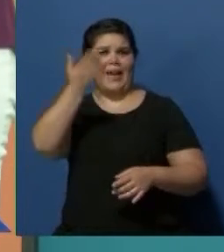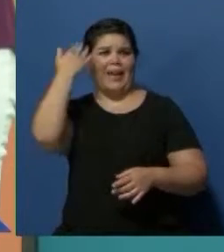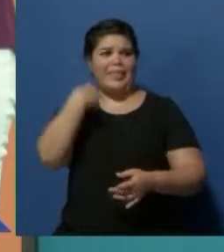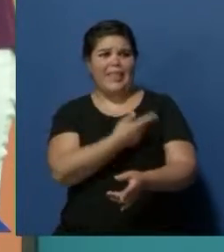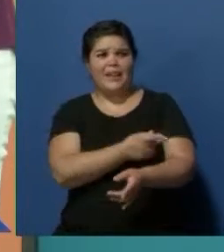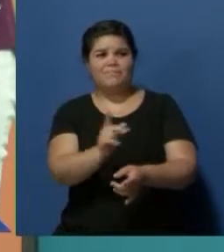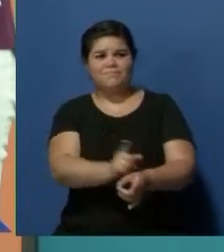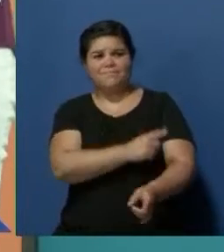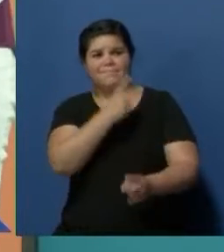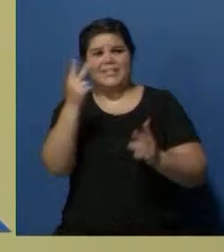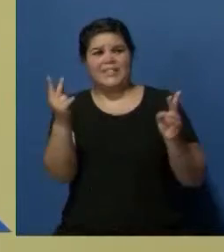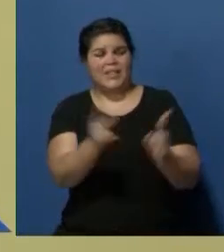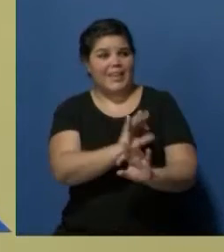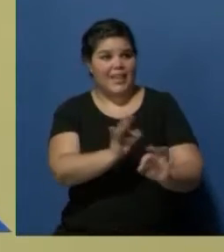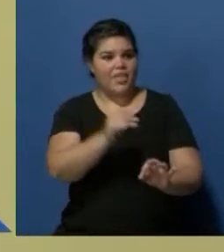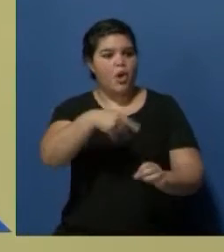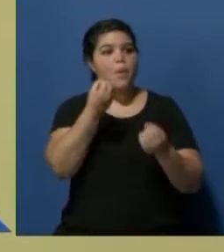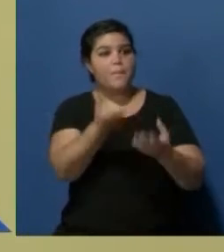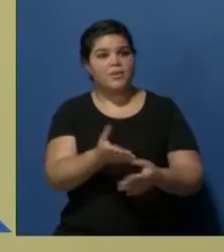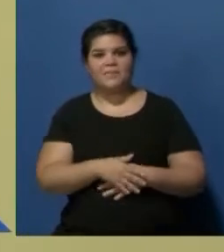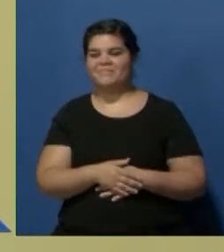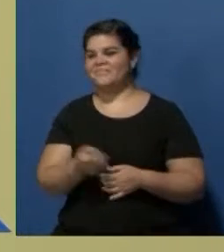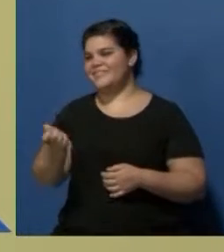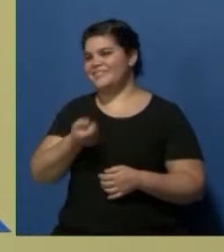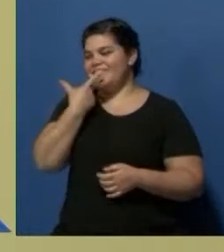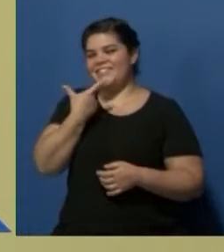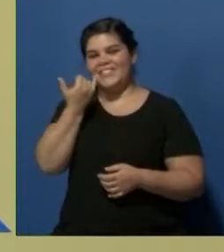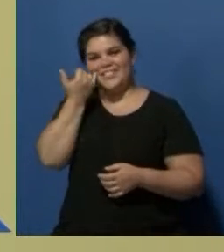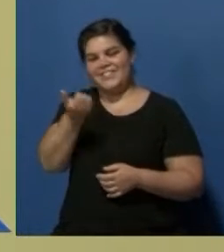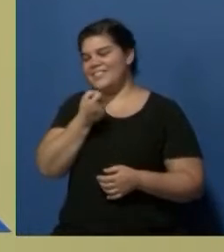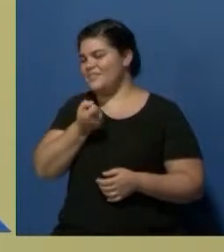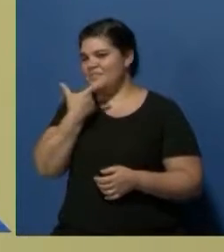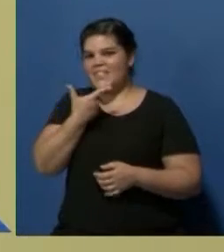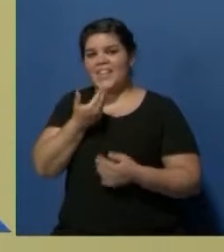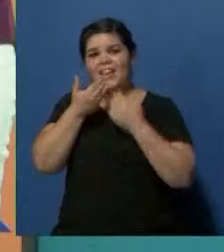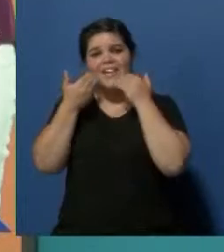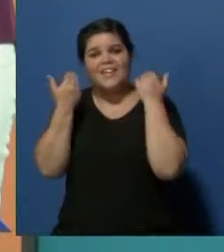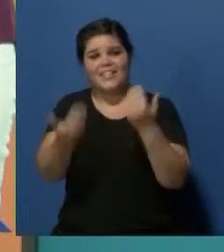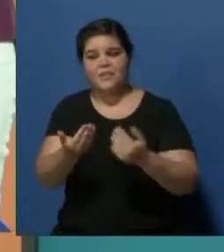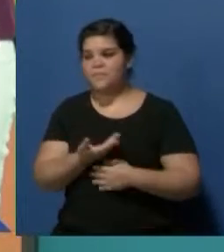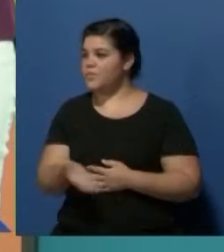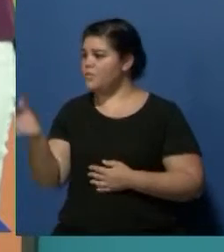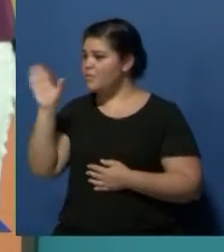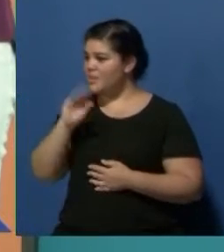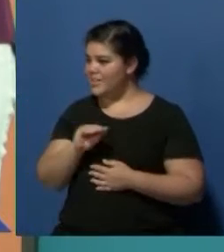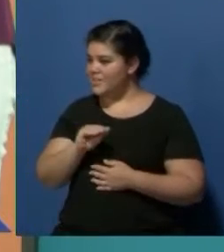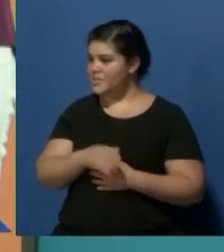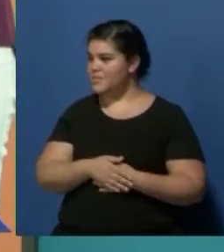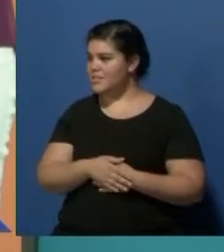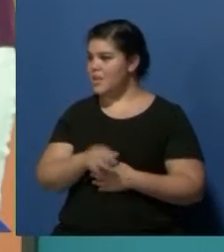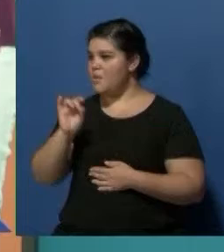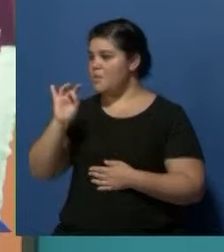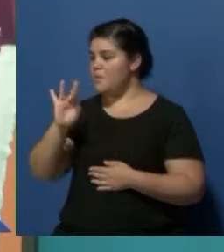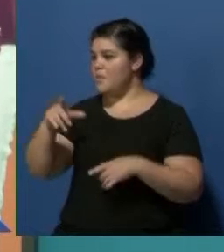saludar a Gastón Lucero. ¿Cómo estás, Gastón? ¿Qué tal? Buenas noches. Me sacó una sonrisa. Apenas empezó el bloque, me sacó una sonrisa. Gracias. Buenas noches, Gastón. No solo has abandonado